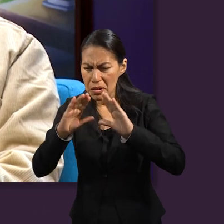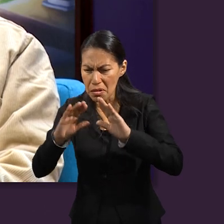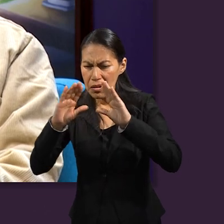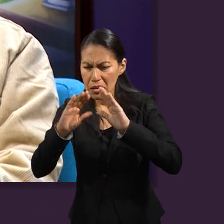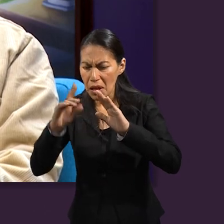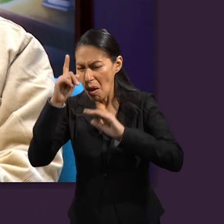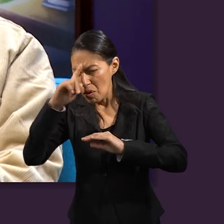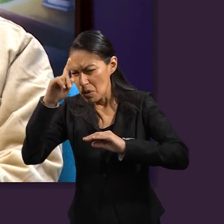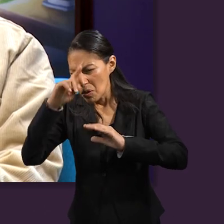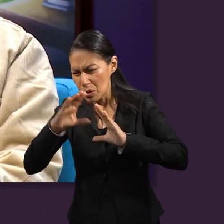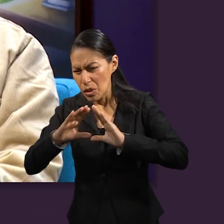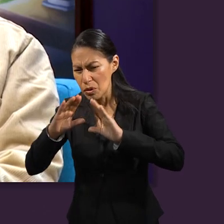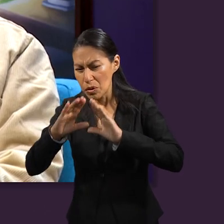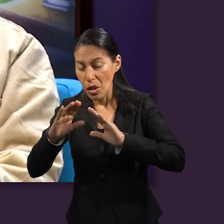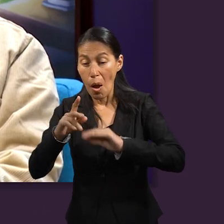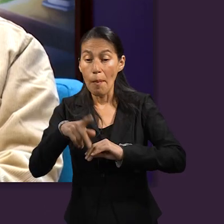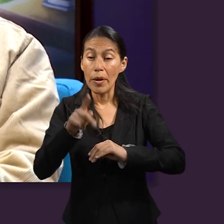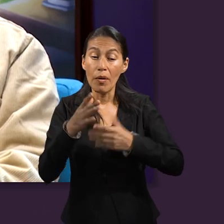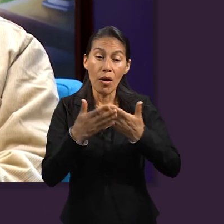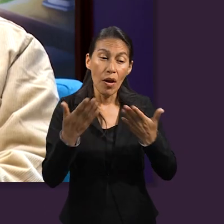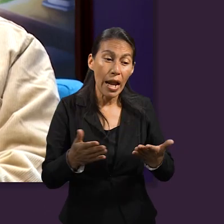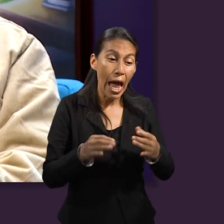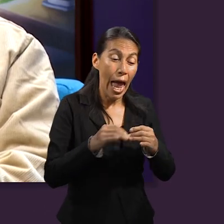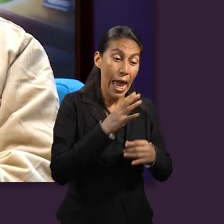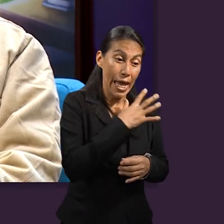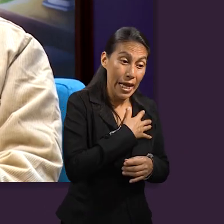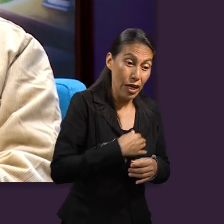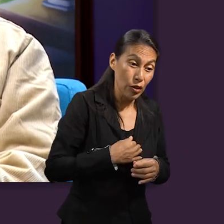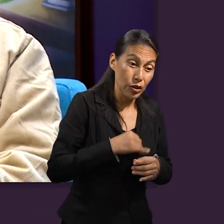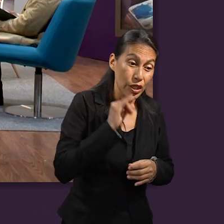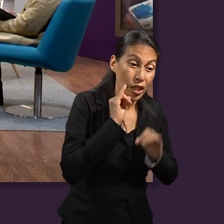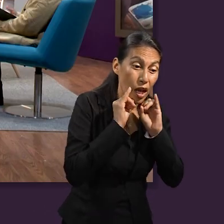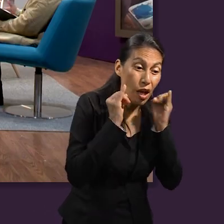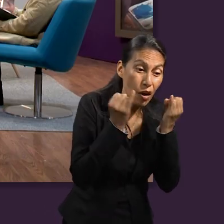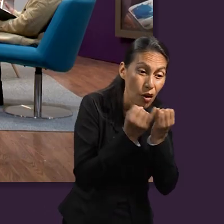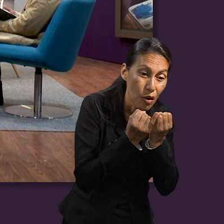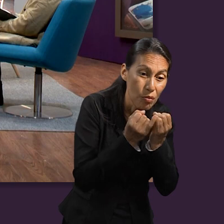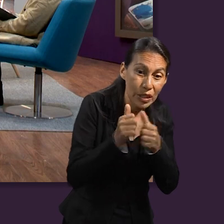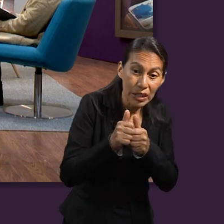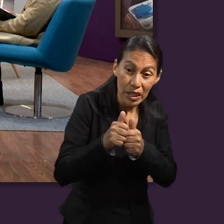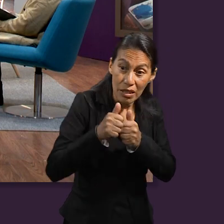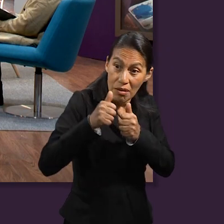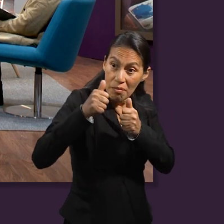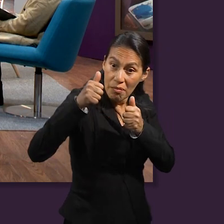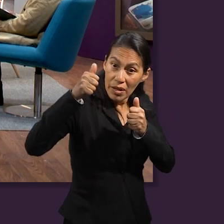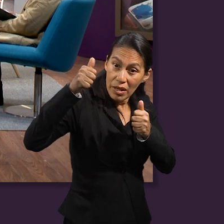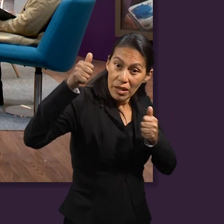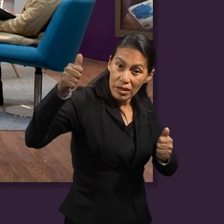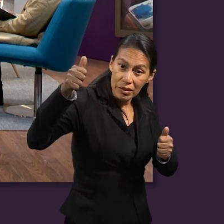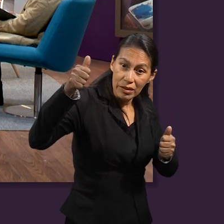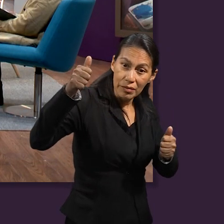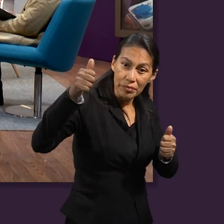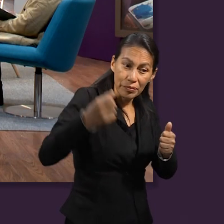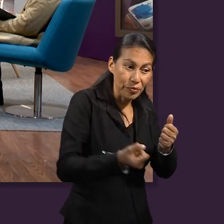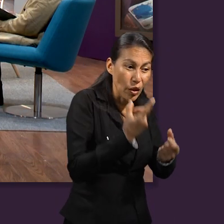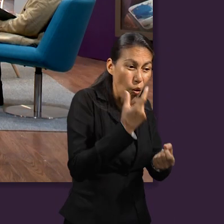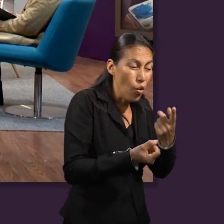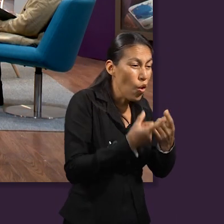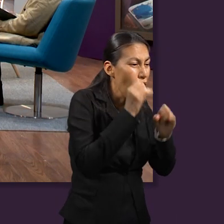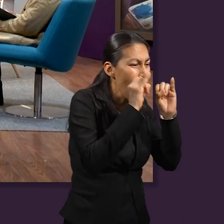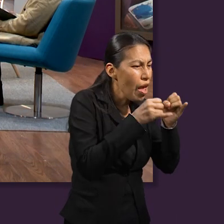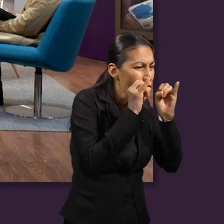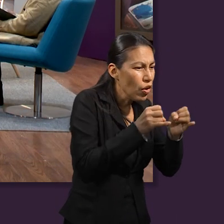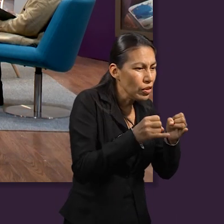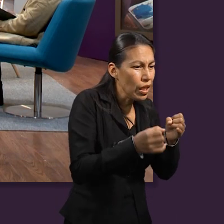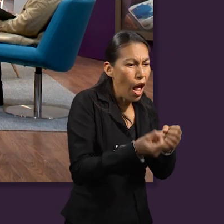y pues vemos que habían llegado a ese extremo no el extremo de tener ídolos incluye algunas de esas costumbres ya